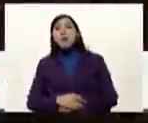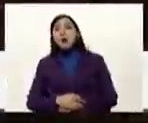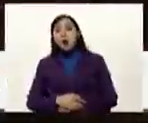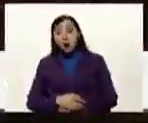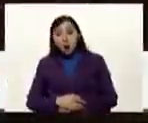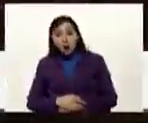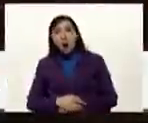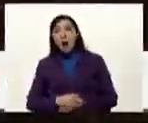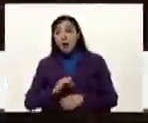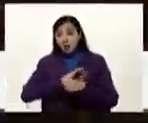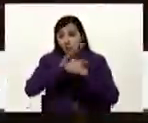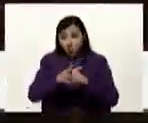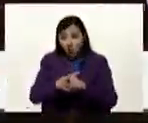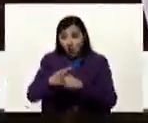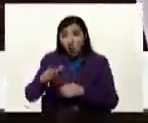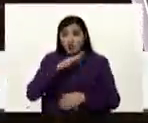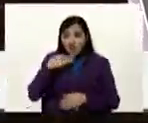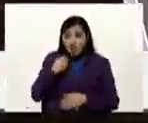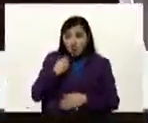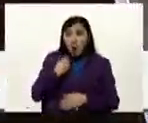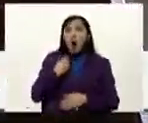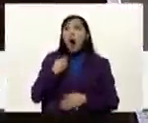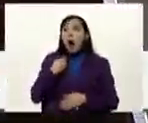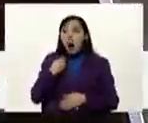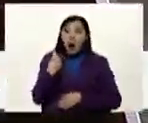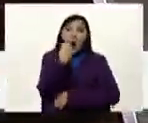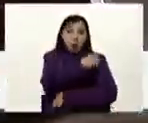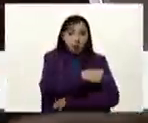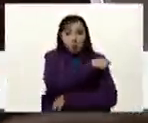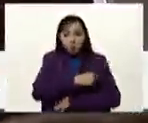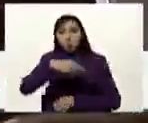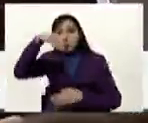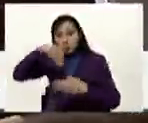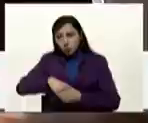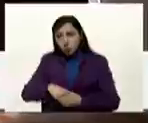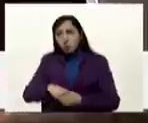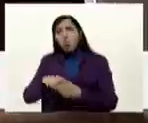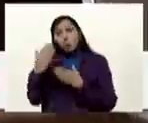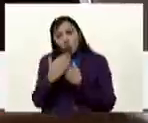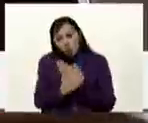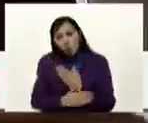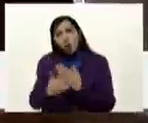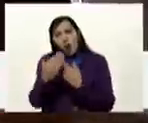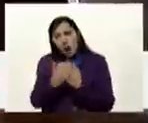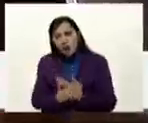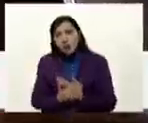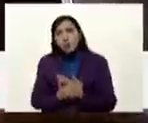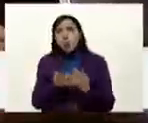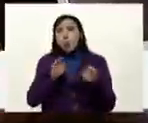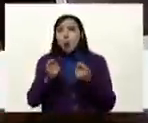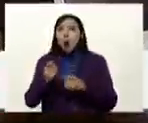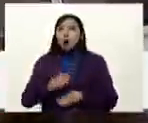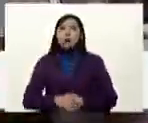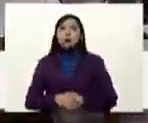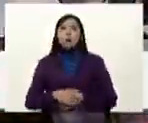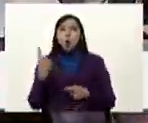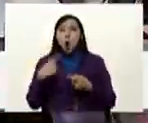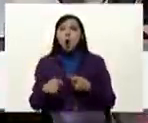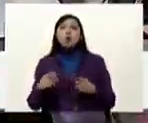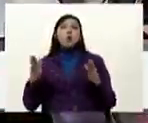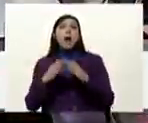hospitalícese. Hay que tratar con cariño. Yo sé de algunos casos donde los mandan para su